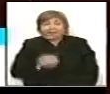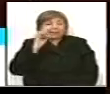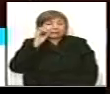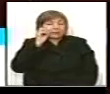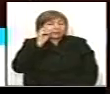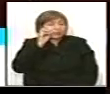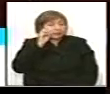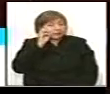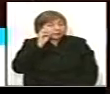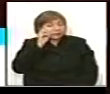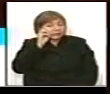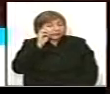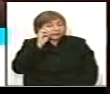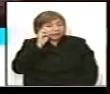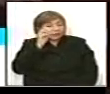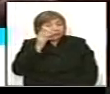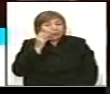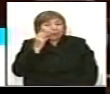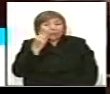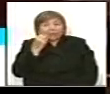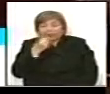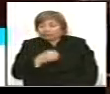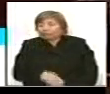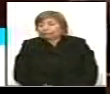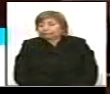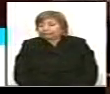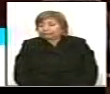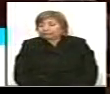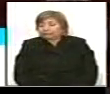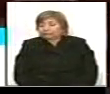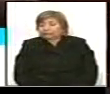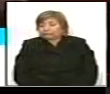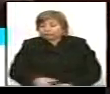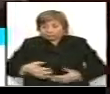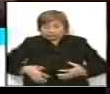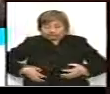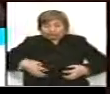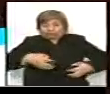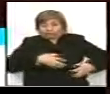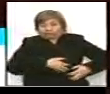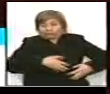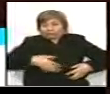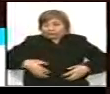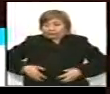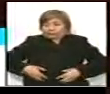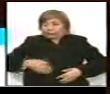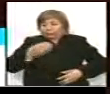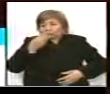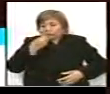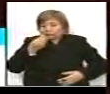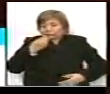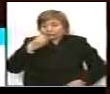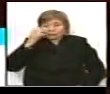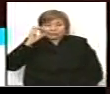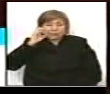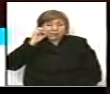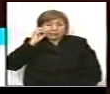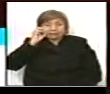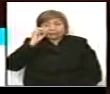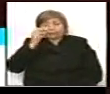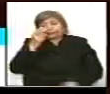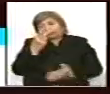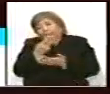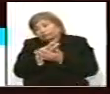Mastica. Está rumiando. ¿No? Tiene varios estómagos esta vaca. Y va a